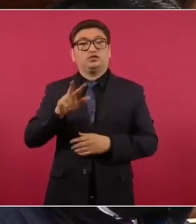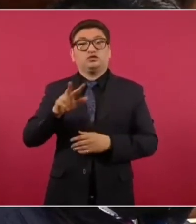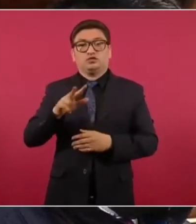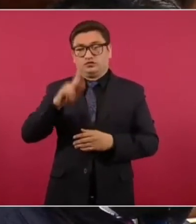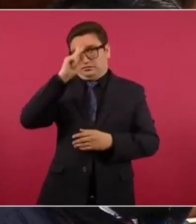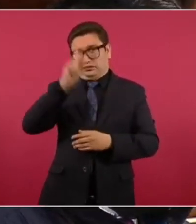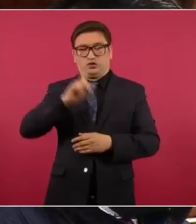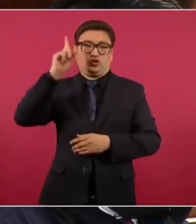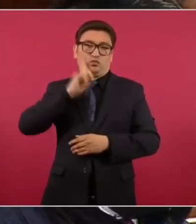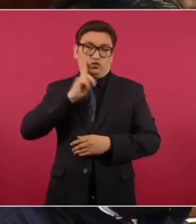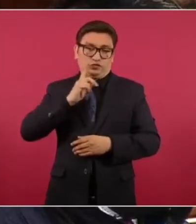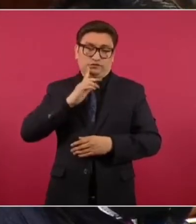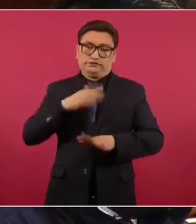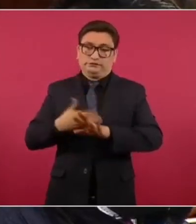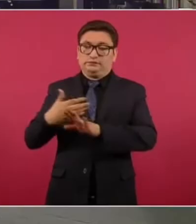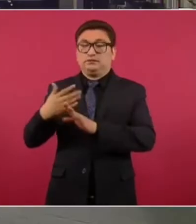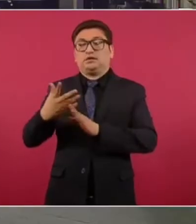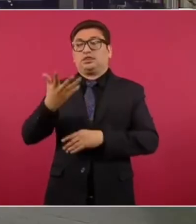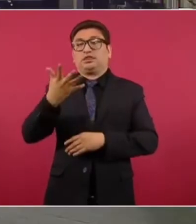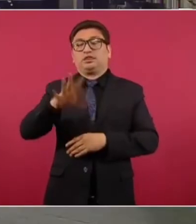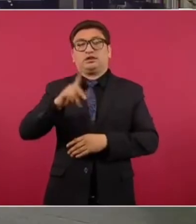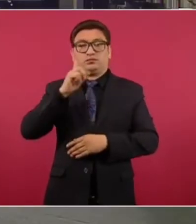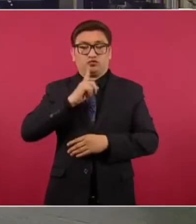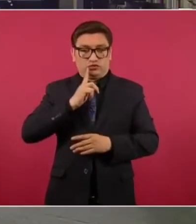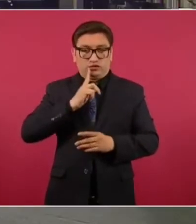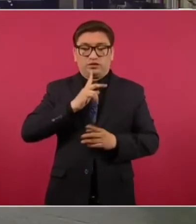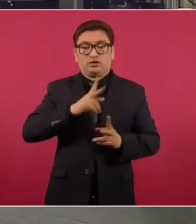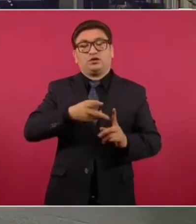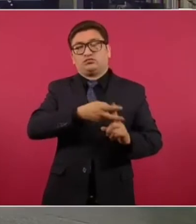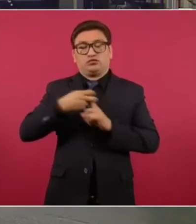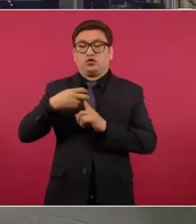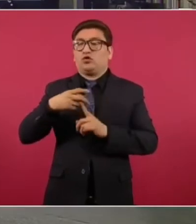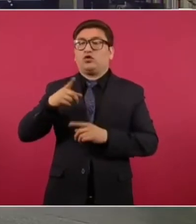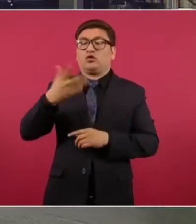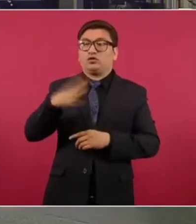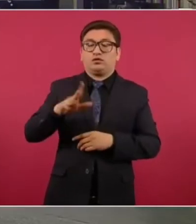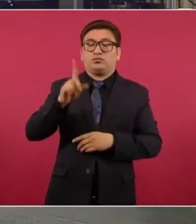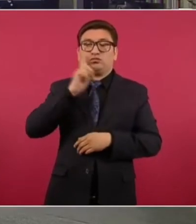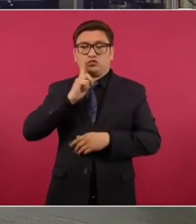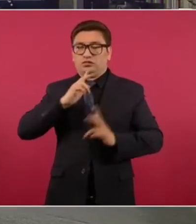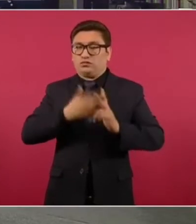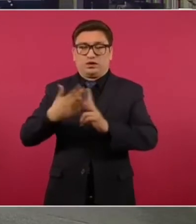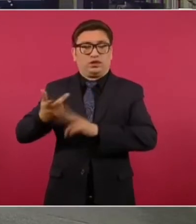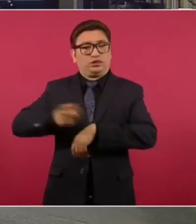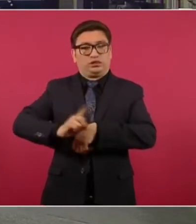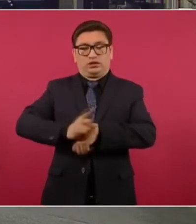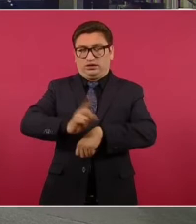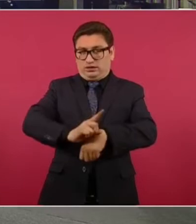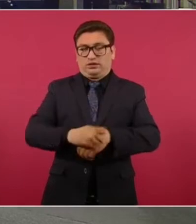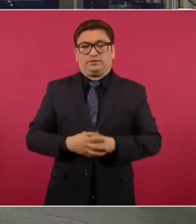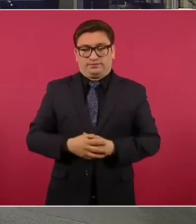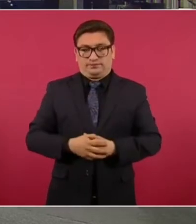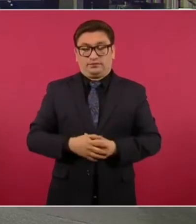feminicidio a 10 mujeres desaparecidas y 10 mujeres asesinadas todos los días. Presidente,